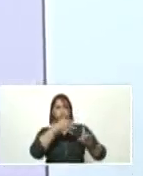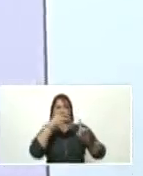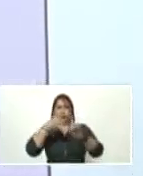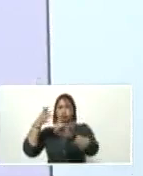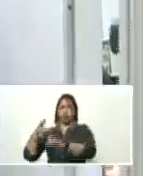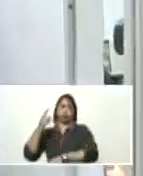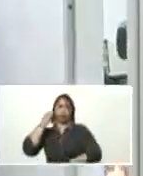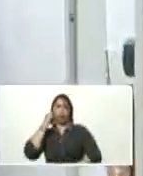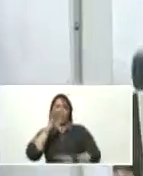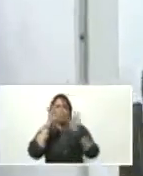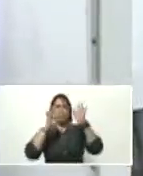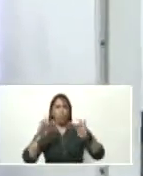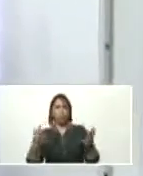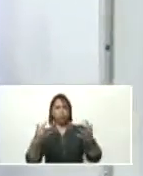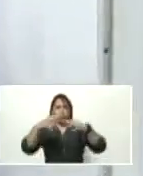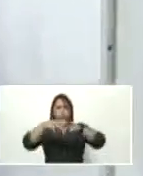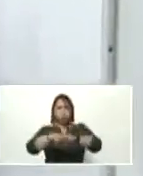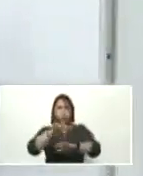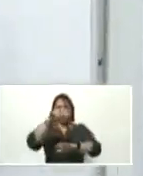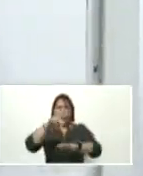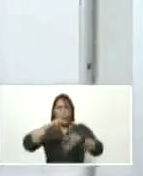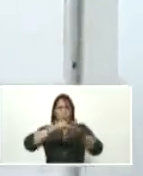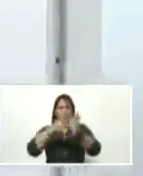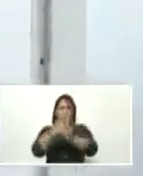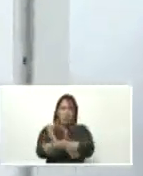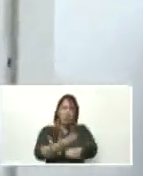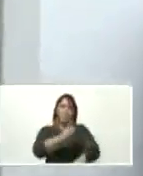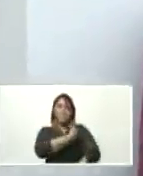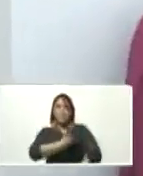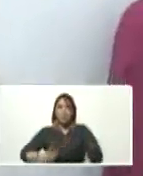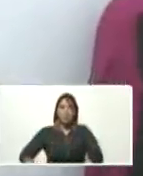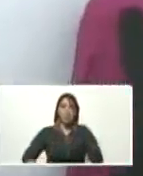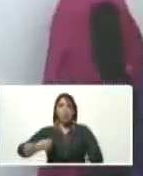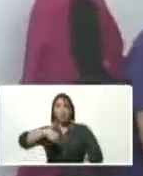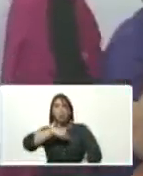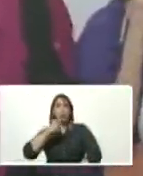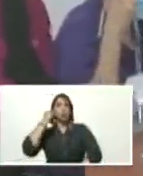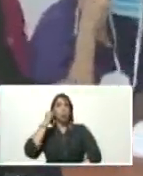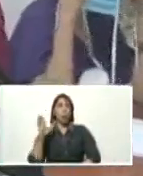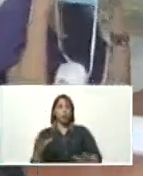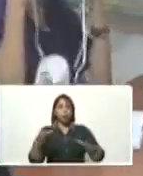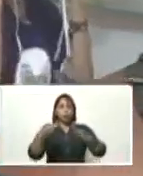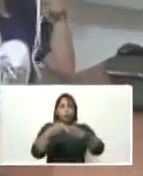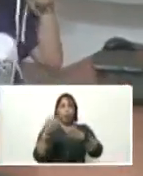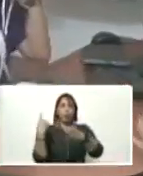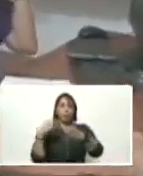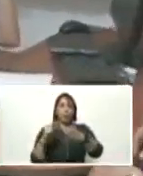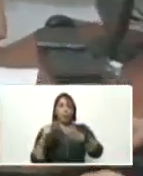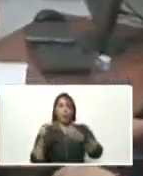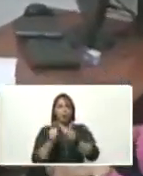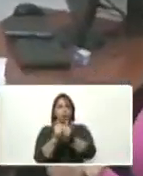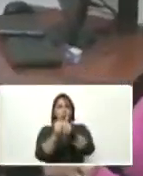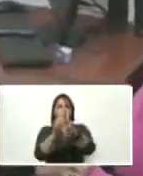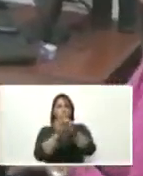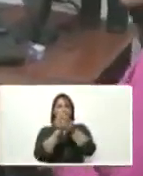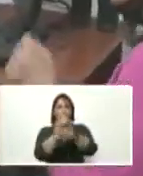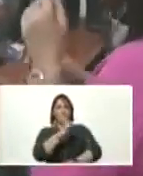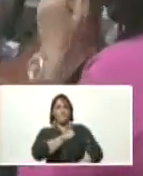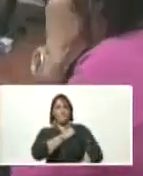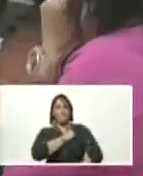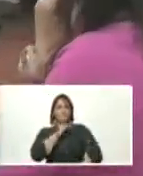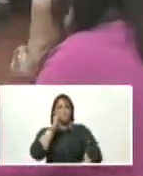de manera integral. En ese sentido, presidente, nosotras aquí tenemos una compañera, una camarada de